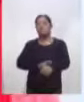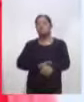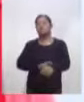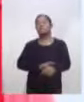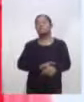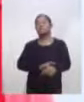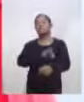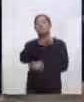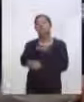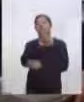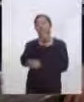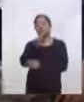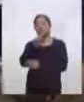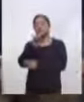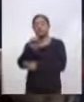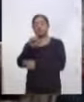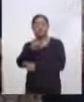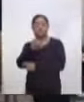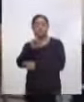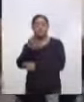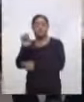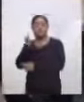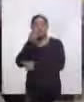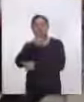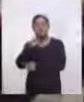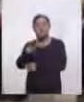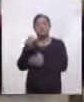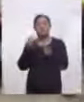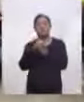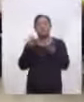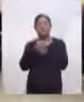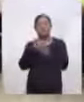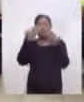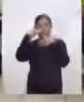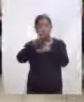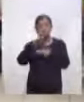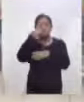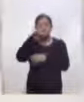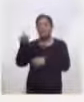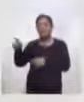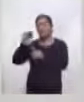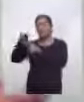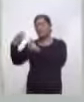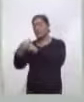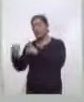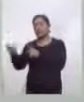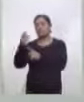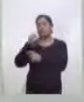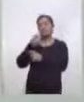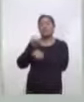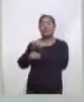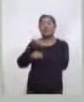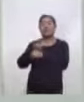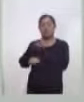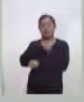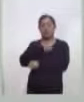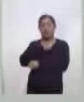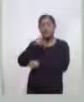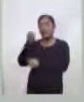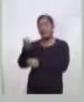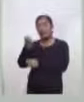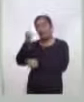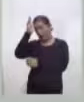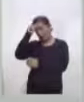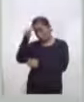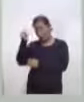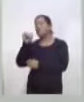Antonio Ramírez Hernández, habló de los objetivos de esta capacitación determinados por el Consejo Estatal de Salud. Este es uno de los acuerdos, que todos tengamos